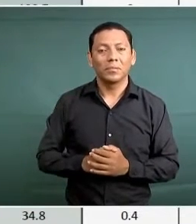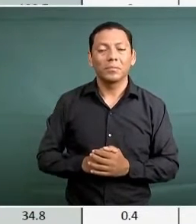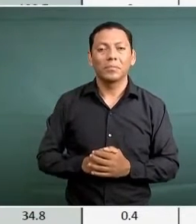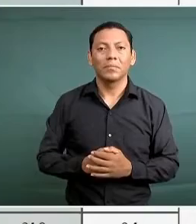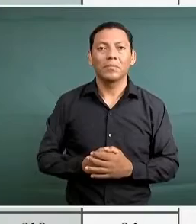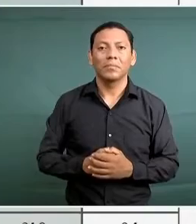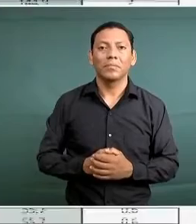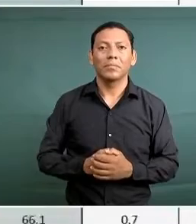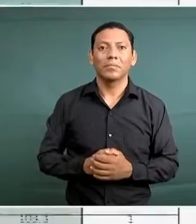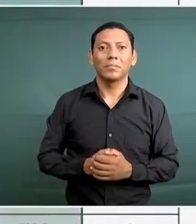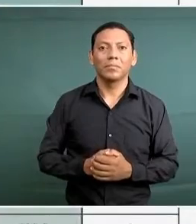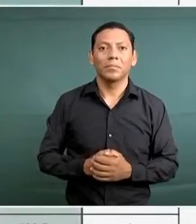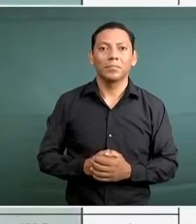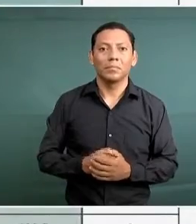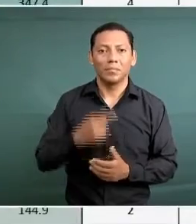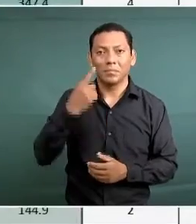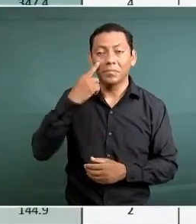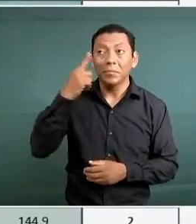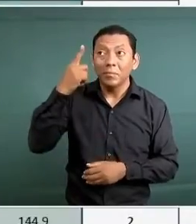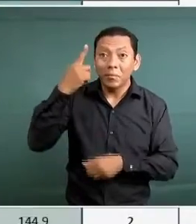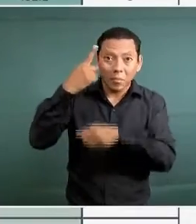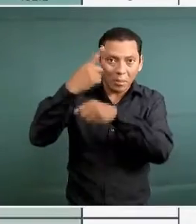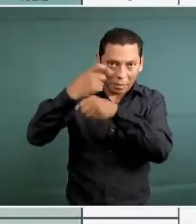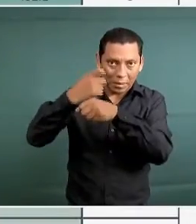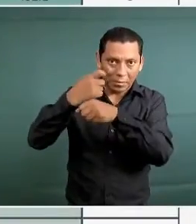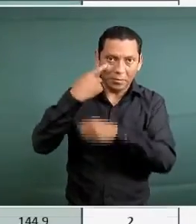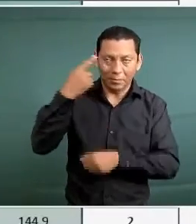vamos los primeros